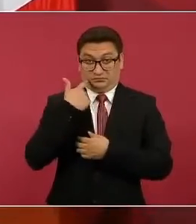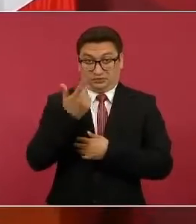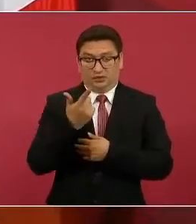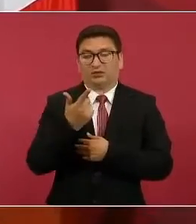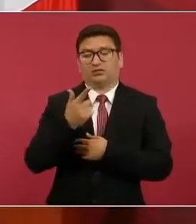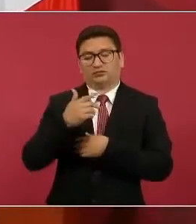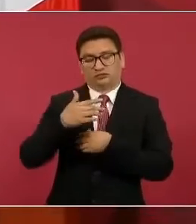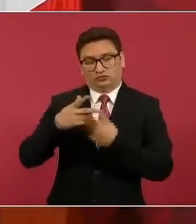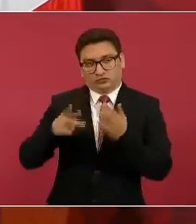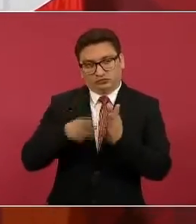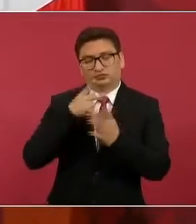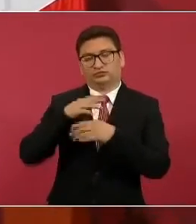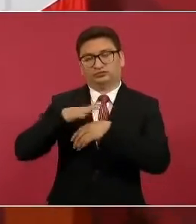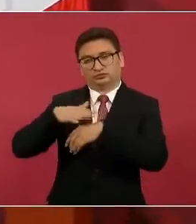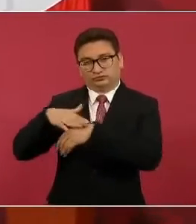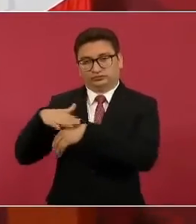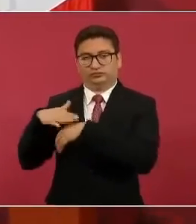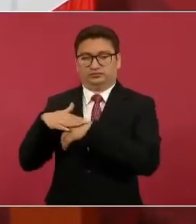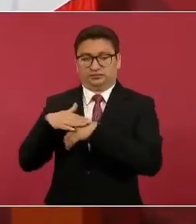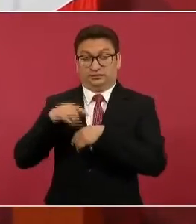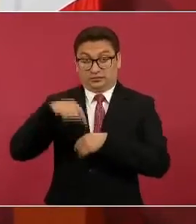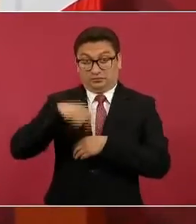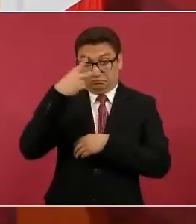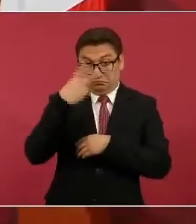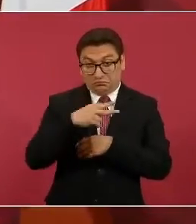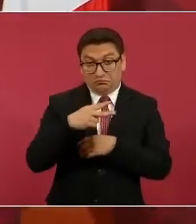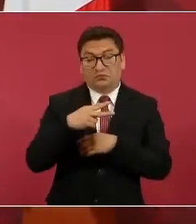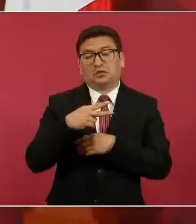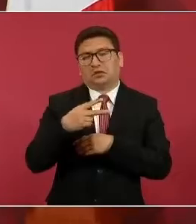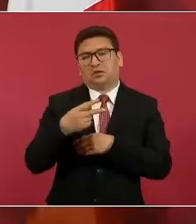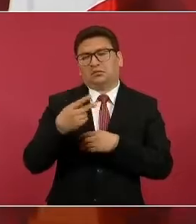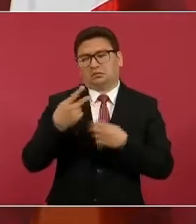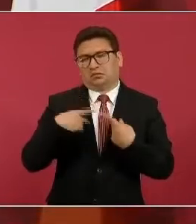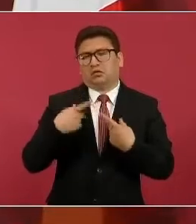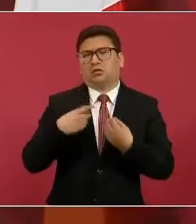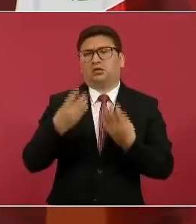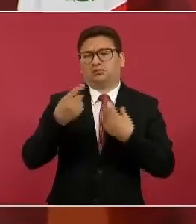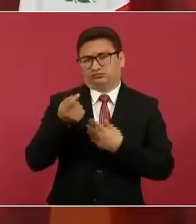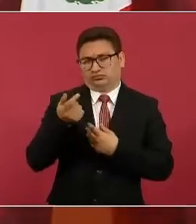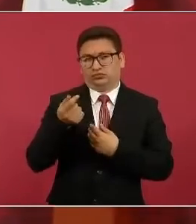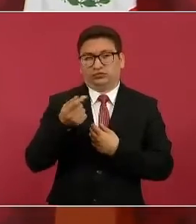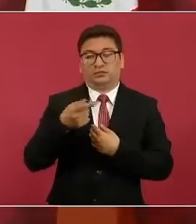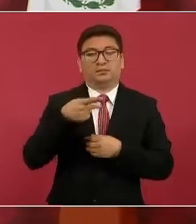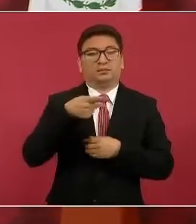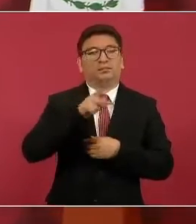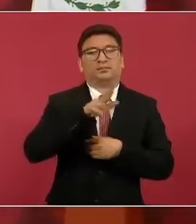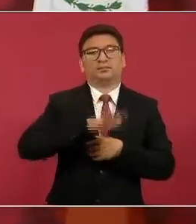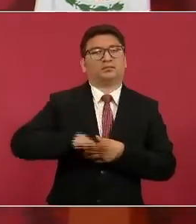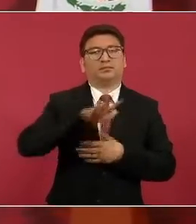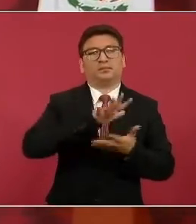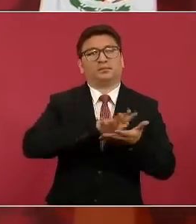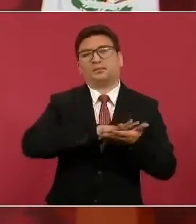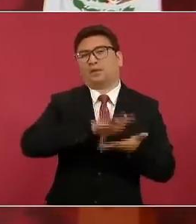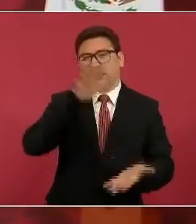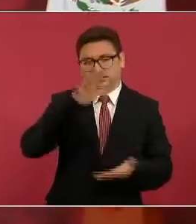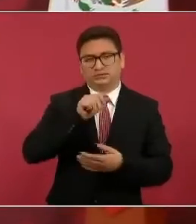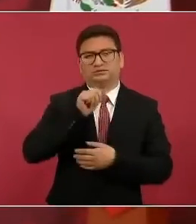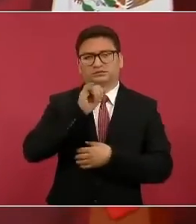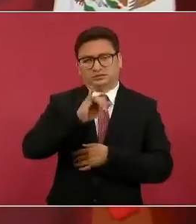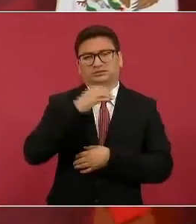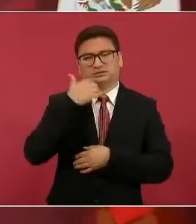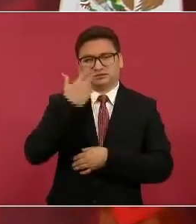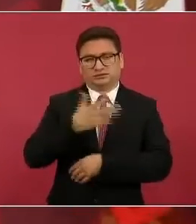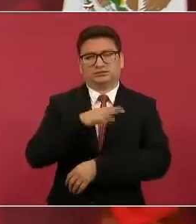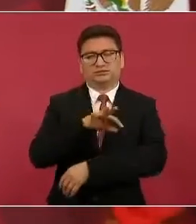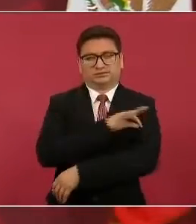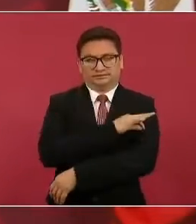México es poco el porcentaje. La mayoría de la gente sí está